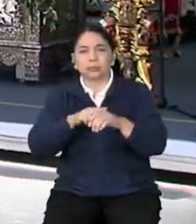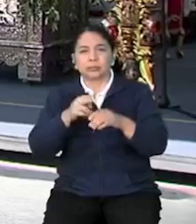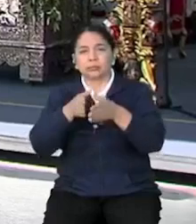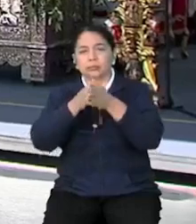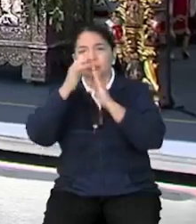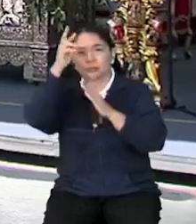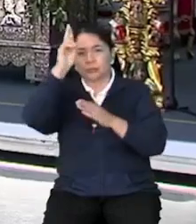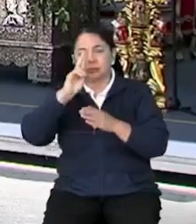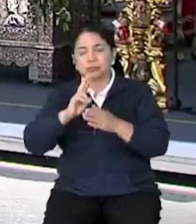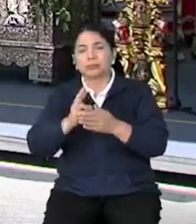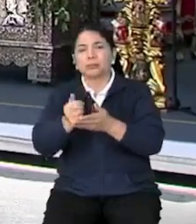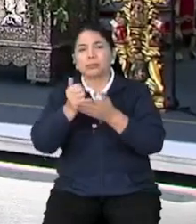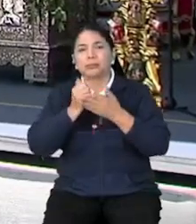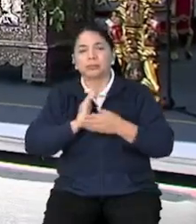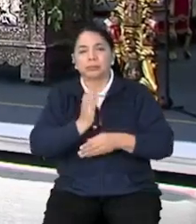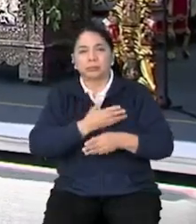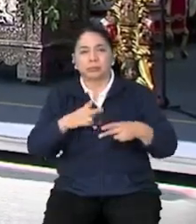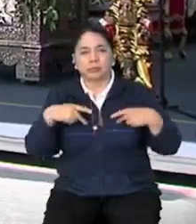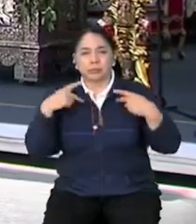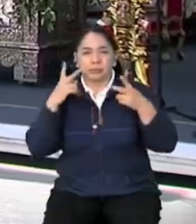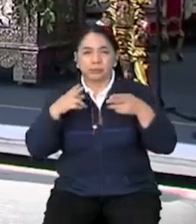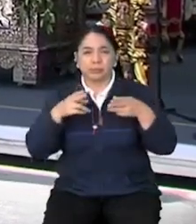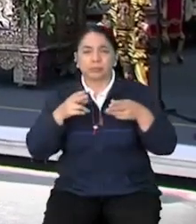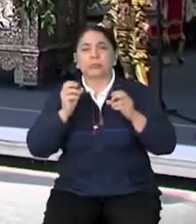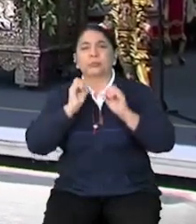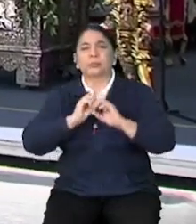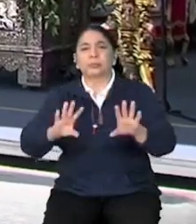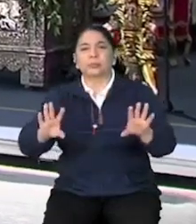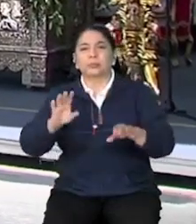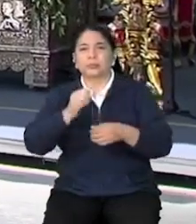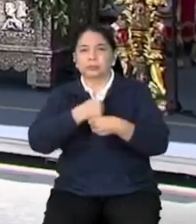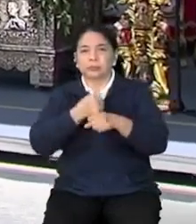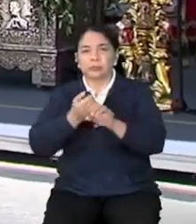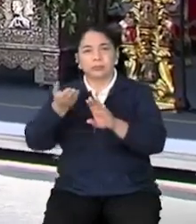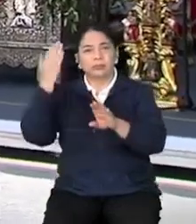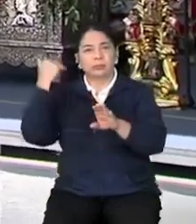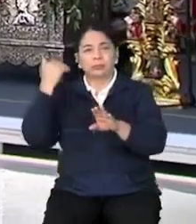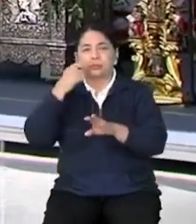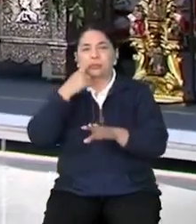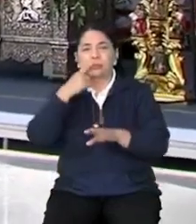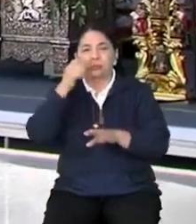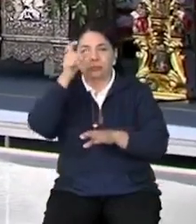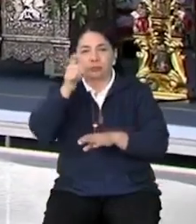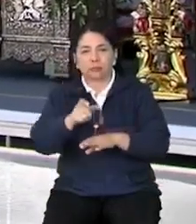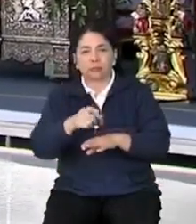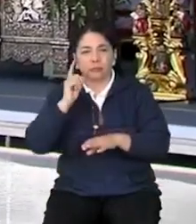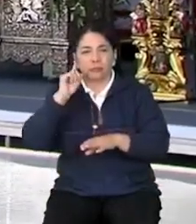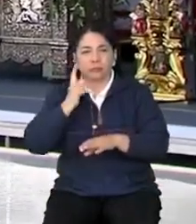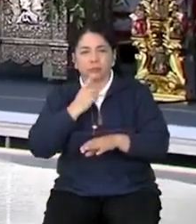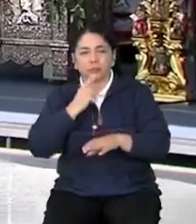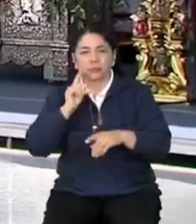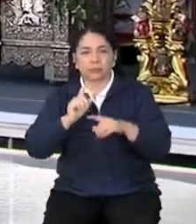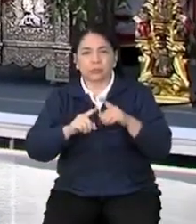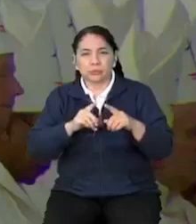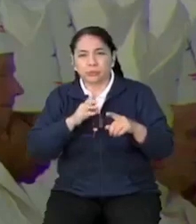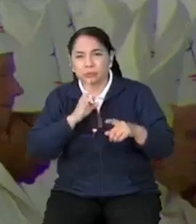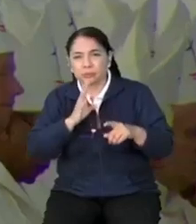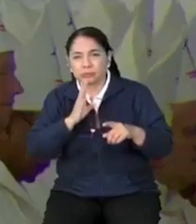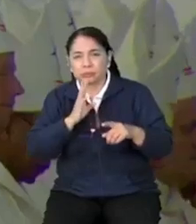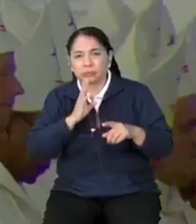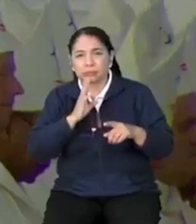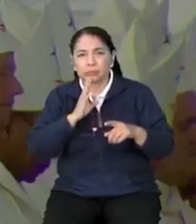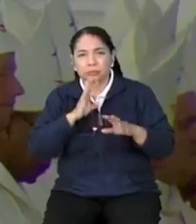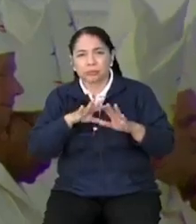mismo milagro que hizo con el hombre sordo que apenas podía hablar sí